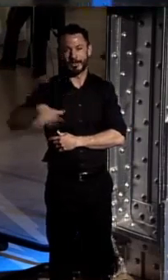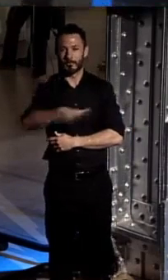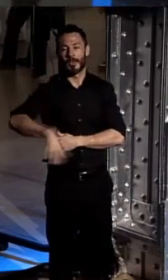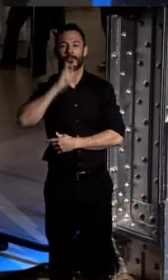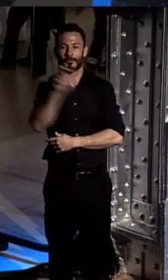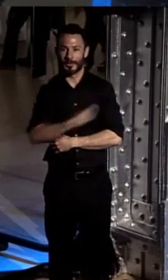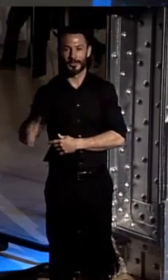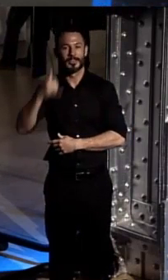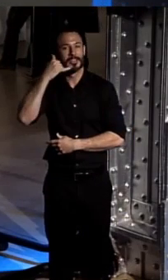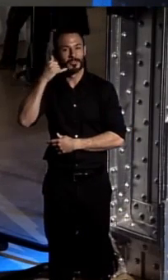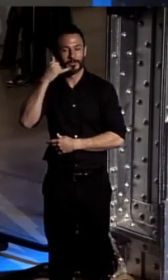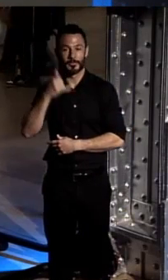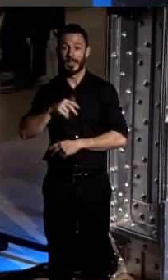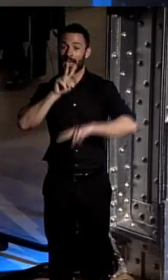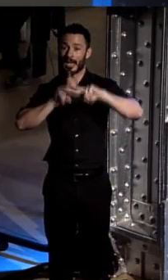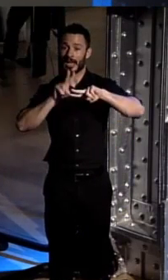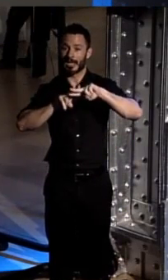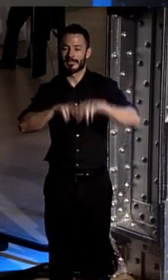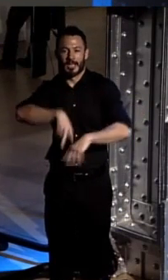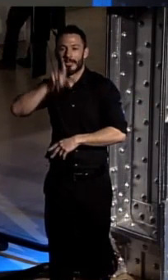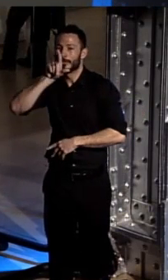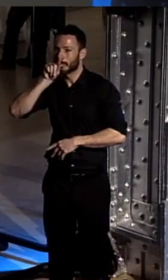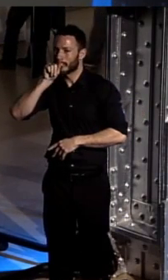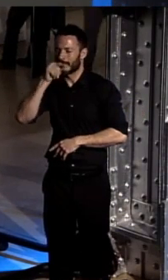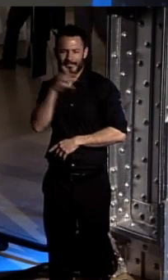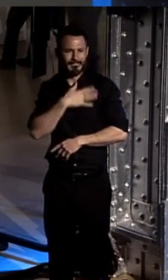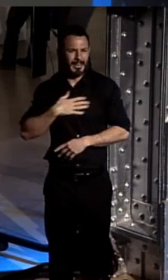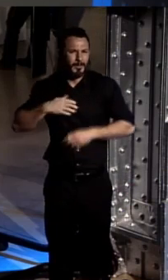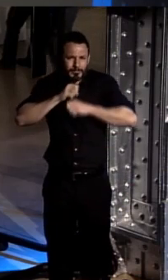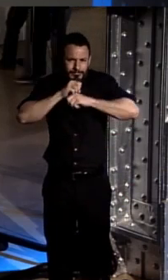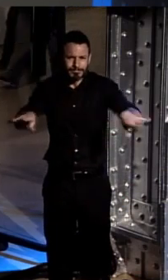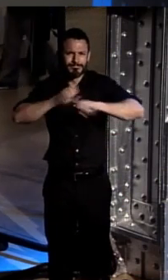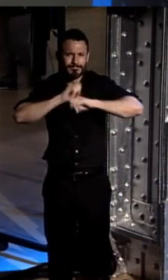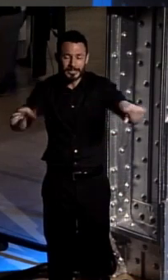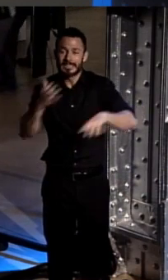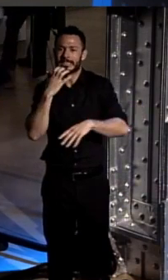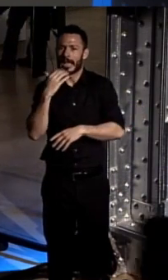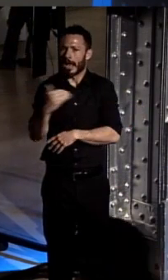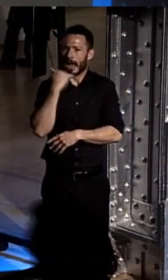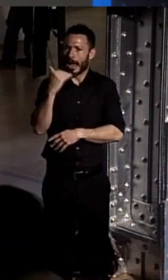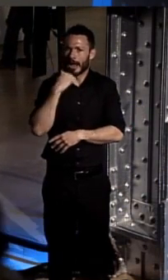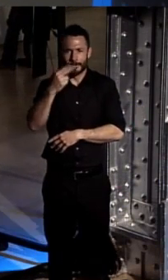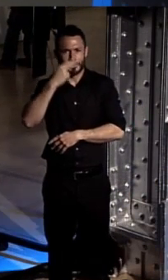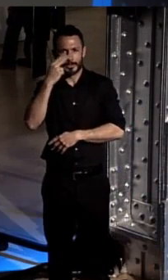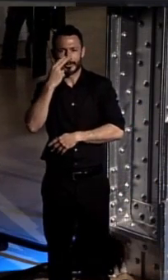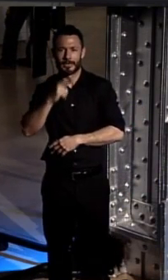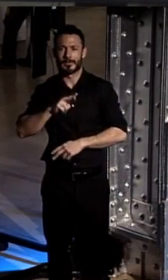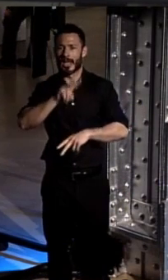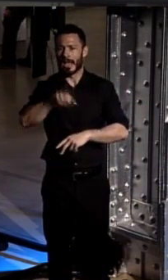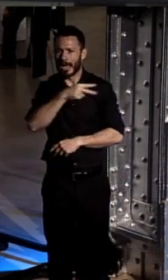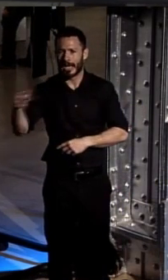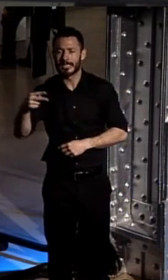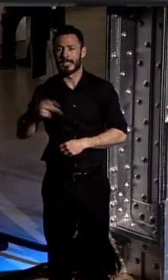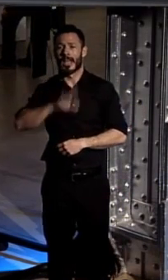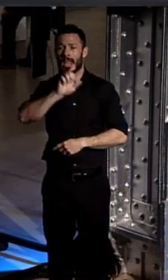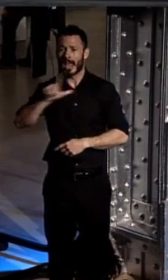Fundación Telefónica. El hashtag, Twitter, queremos que lo contéis, que si algo os resulte interesante, pongáis el hashtag El